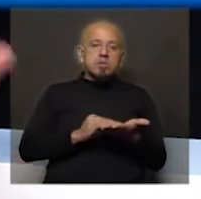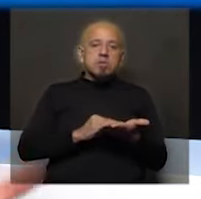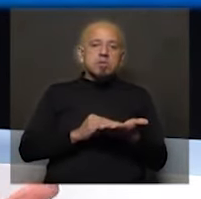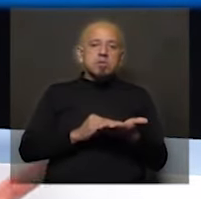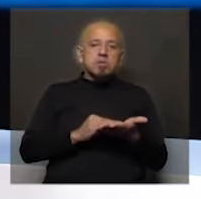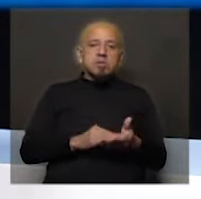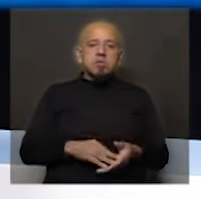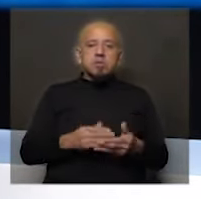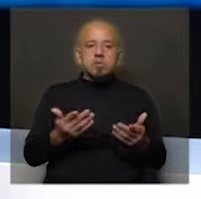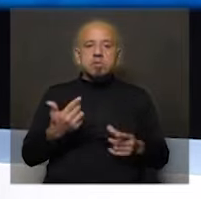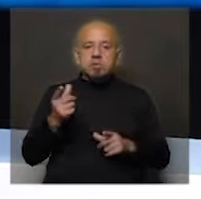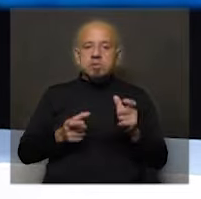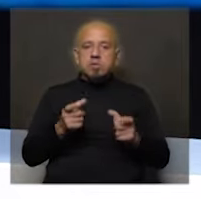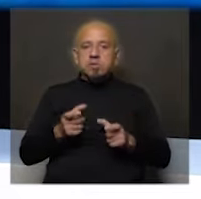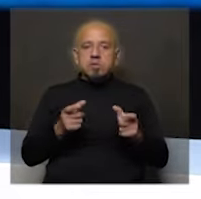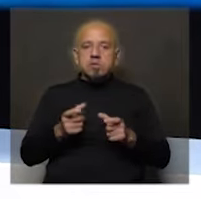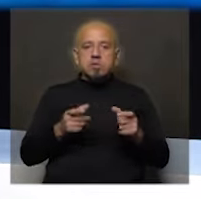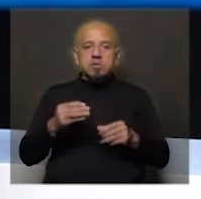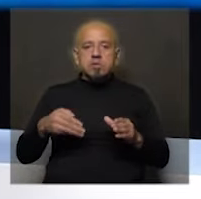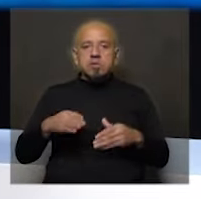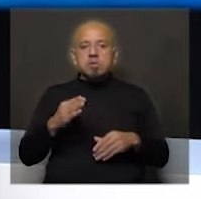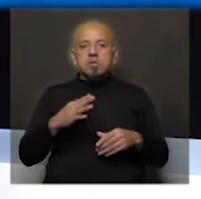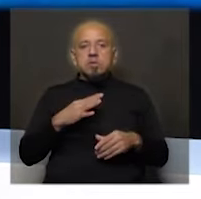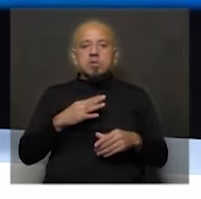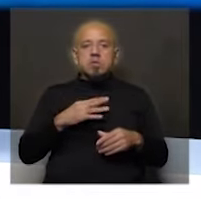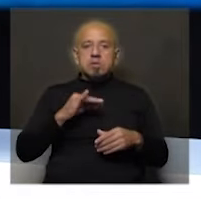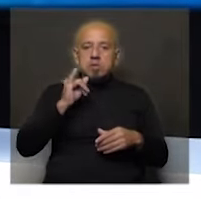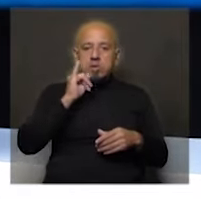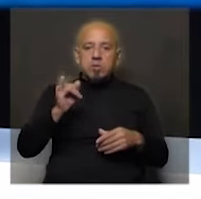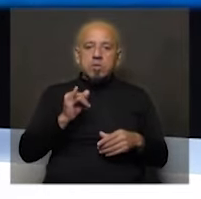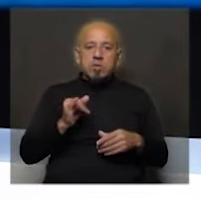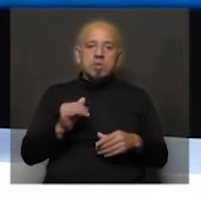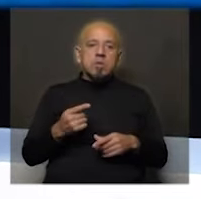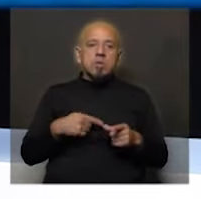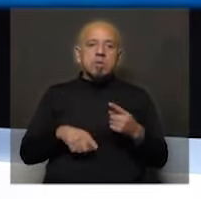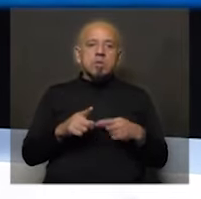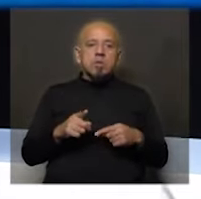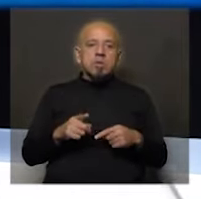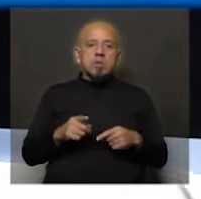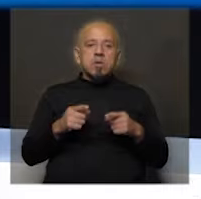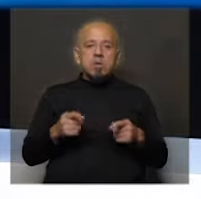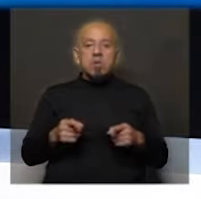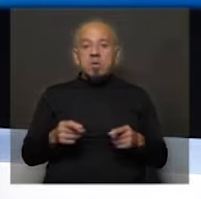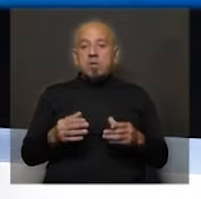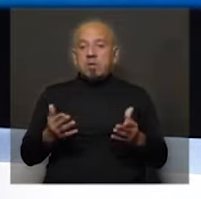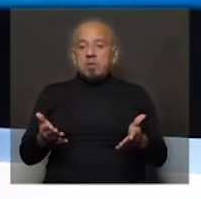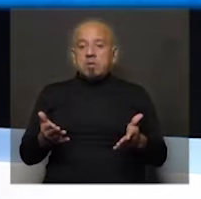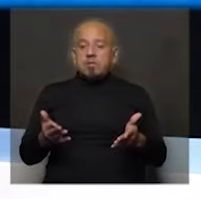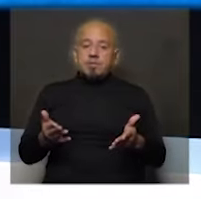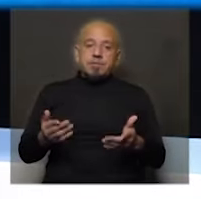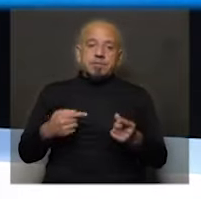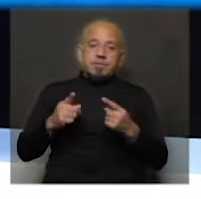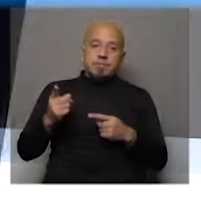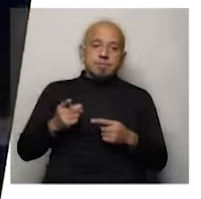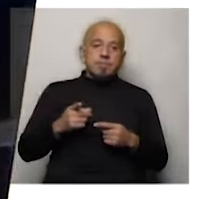recepcionar las personas que van a la fiscalía recepcionar las denuncias Entonces yo creo que si en esto al menos desde el lugar de la